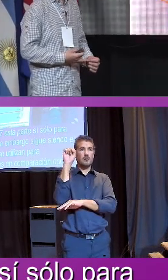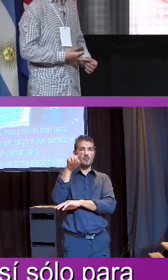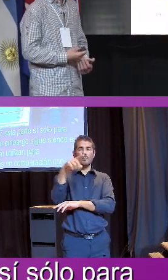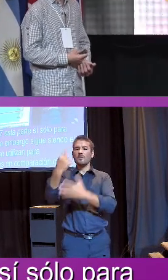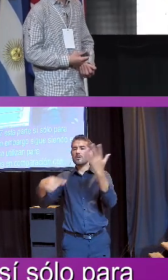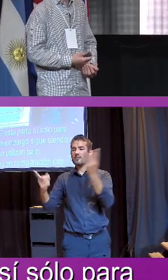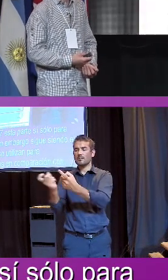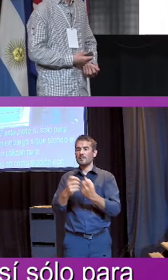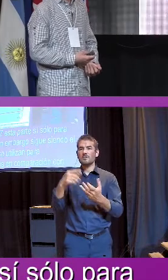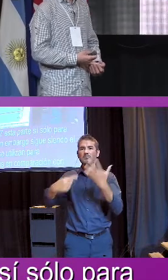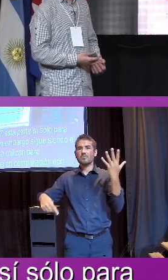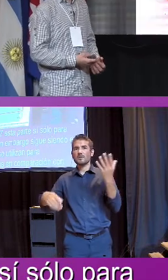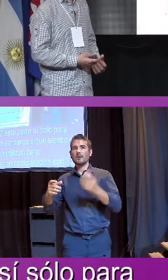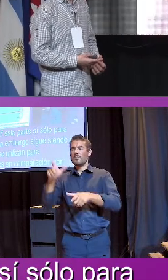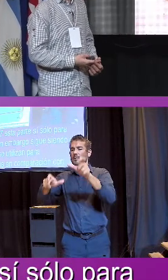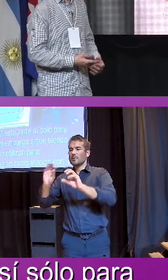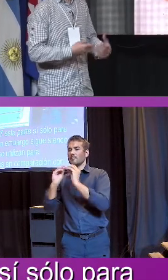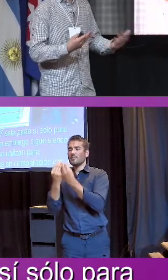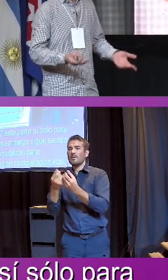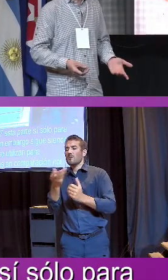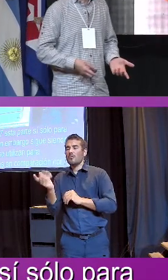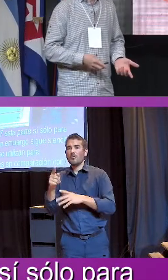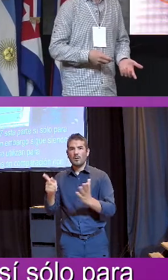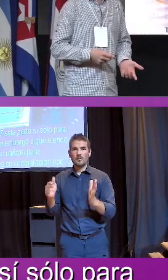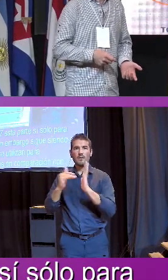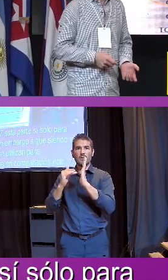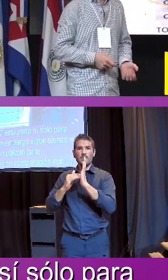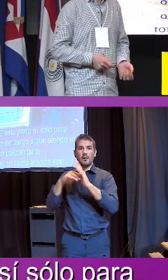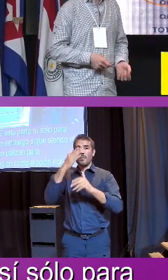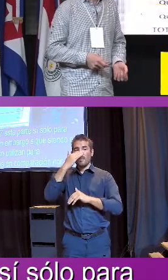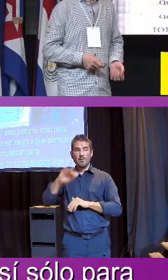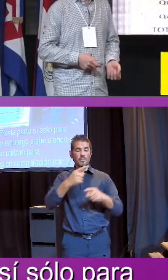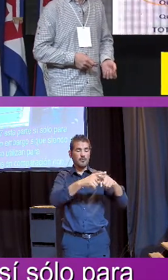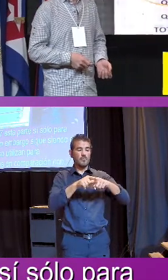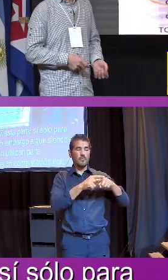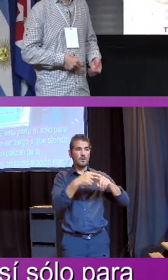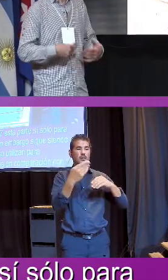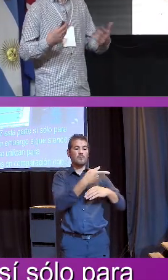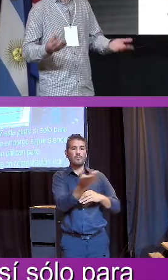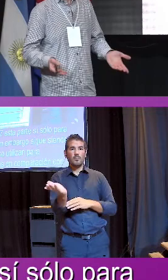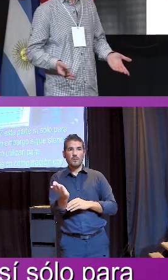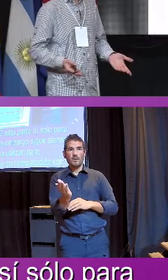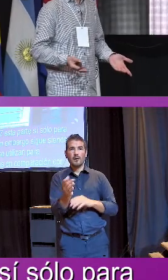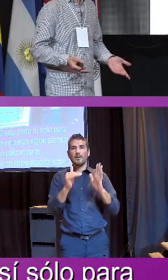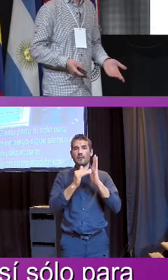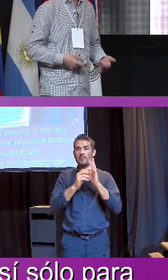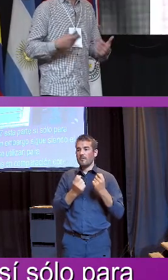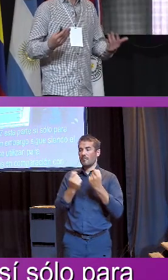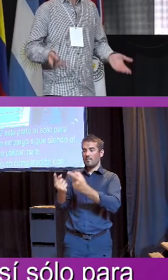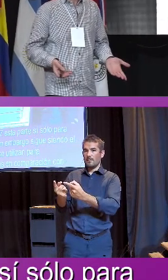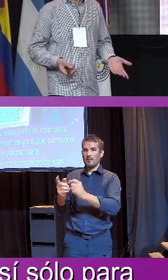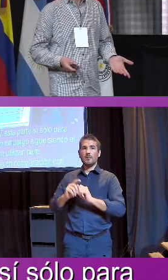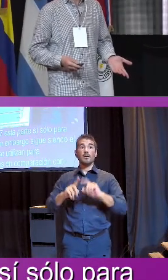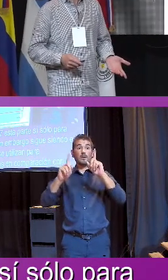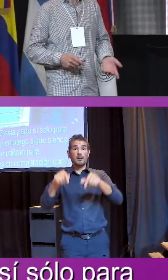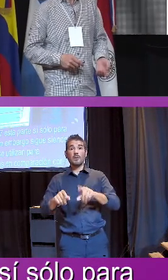tienen, cuántos son, ¿sí? Para generar políticas públicas acordes a eso. También herramientas diagnósticas